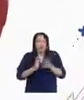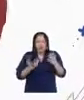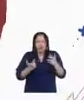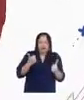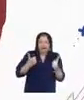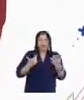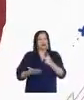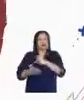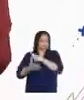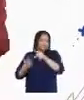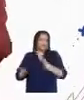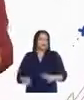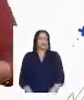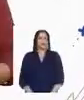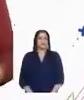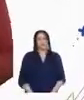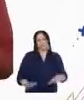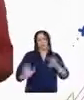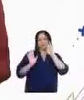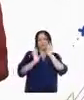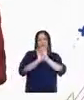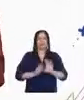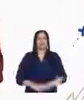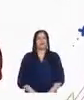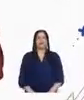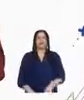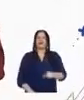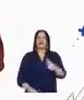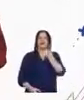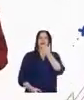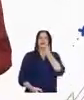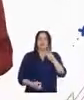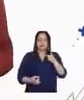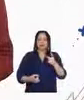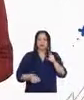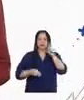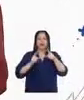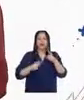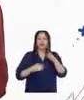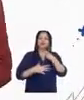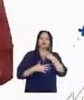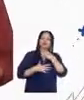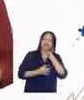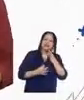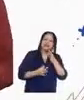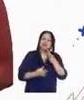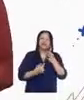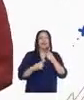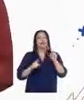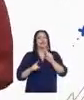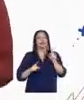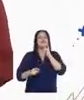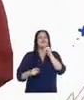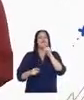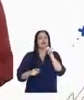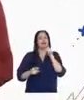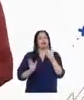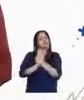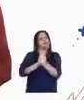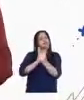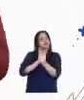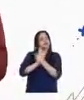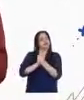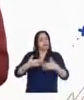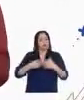o llamado. Por ejemplo, esto sucede cuando tienes un interés, pero no has desarrollado aún el talento necesario para